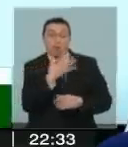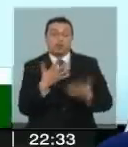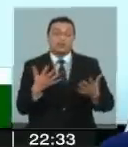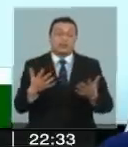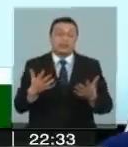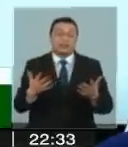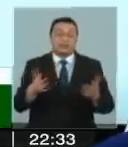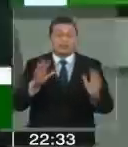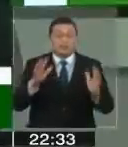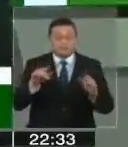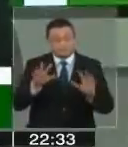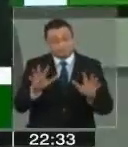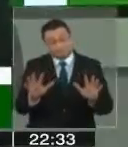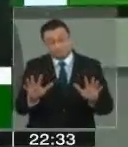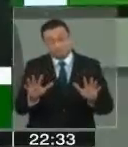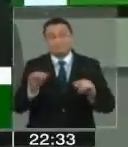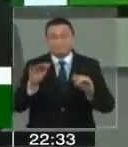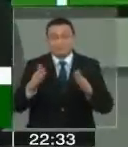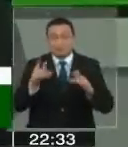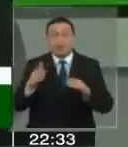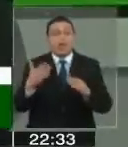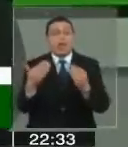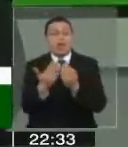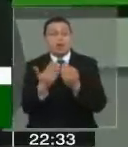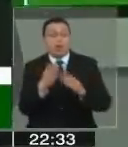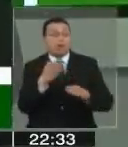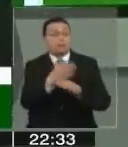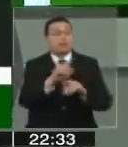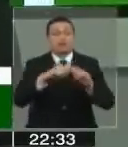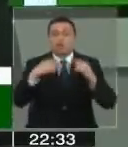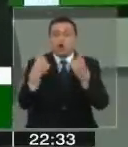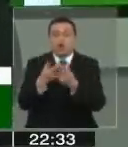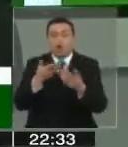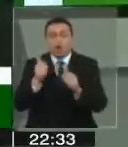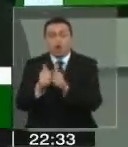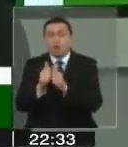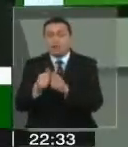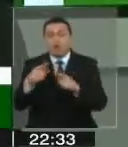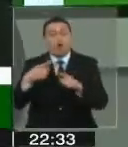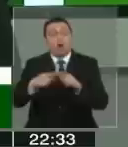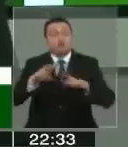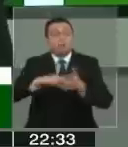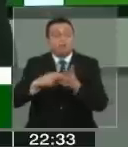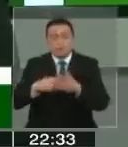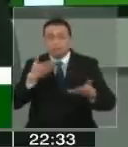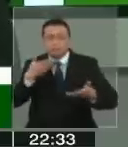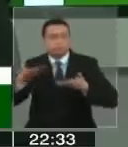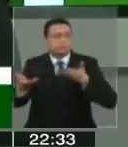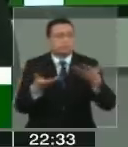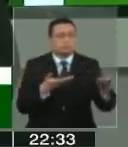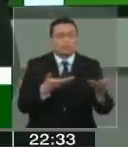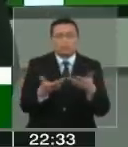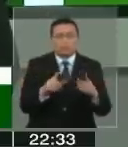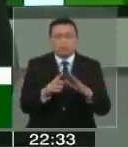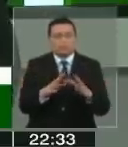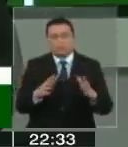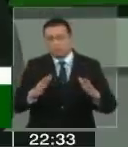también. Pero es increíble. Cuando va al colegio, comparte con todos sus compañeritos que tienen otras complejidades, pero se